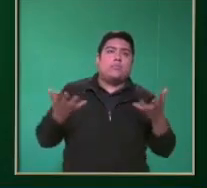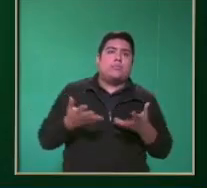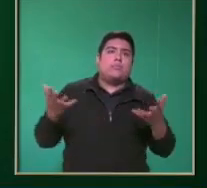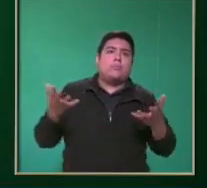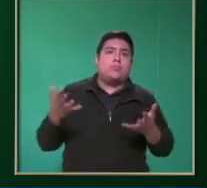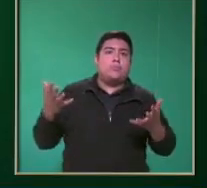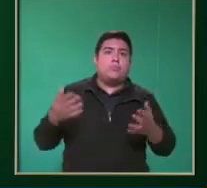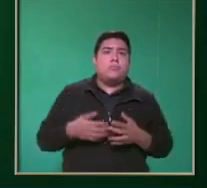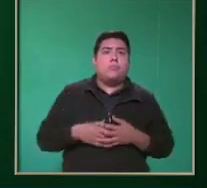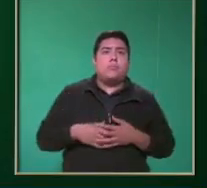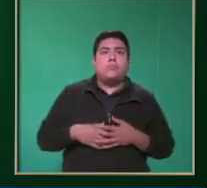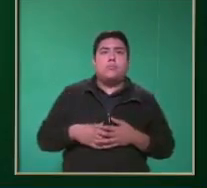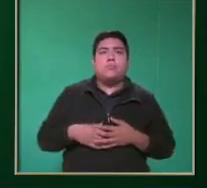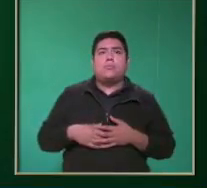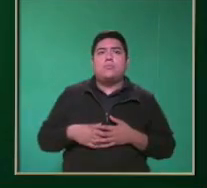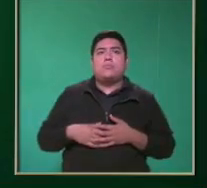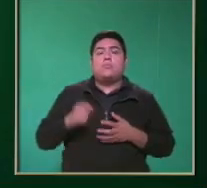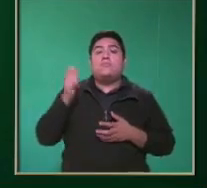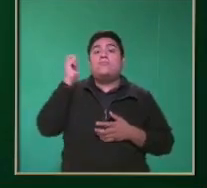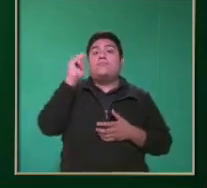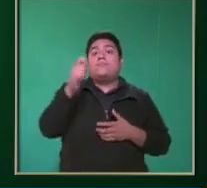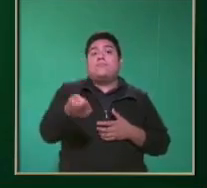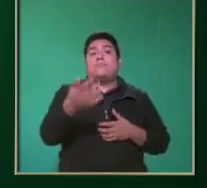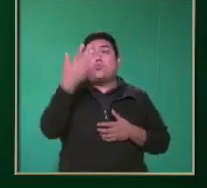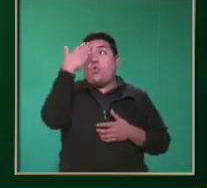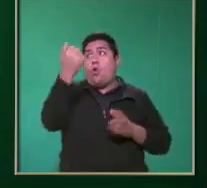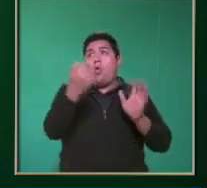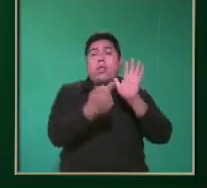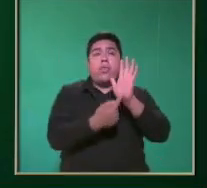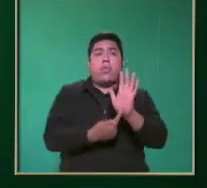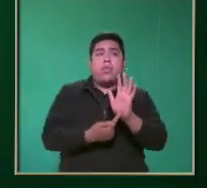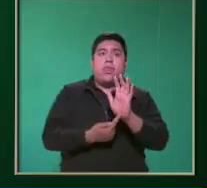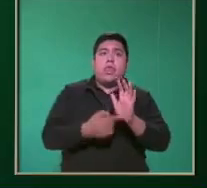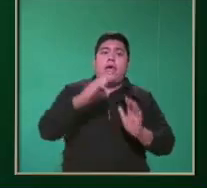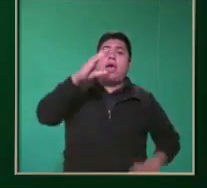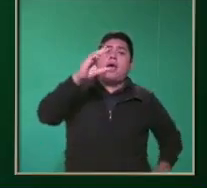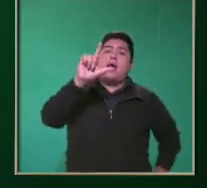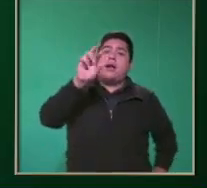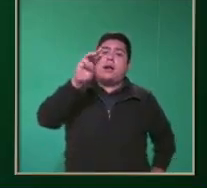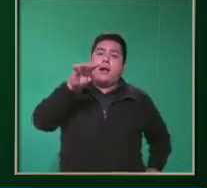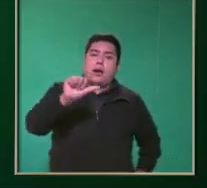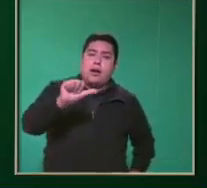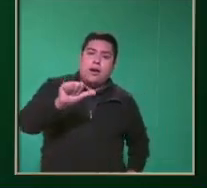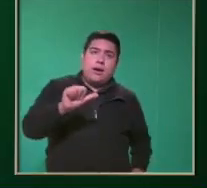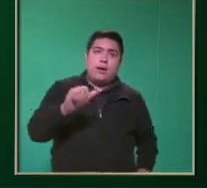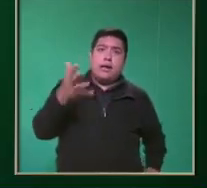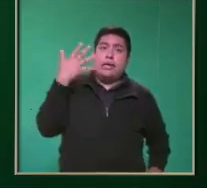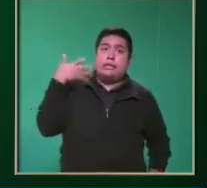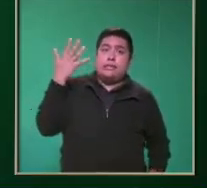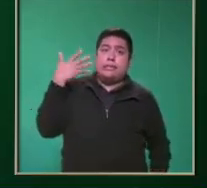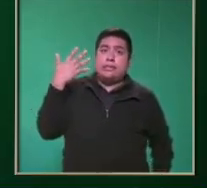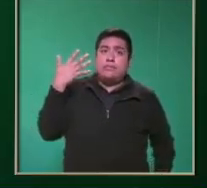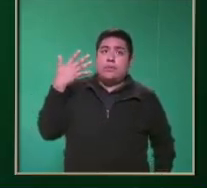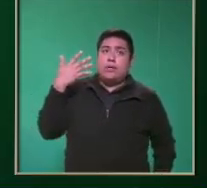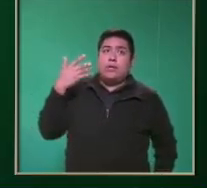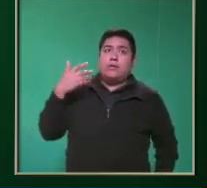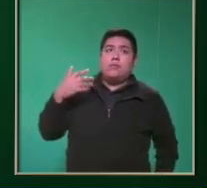esta serie de definiciones. Y yo te decía, el clima se define como un conjunto de cualidades